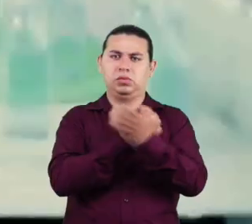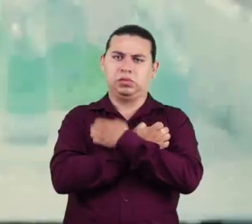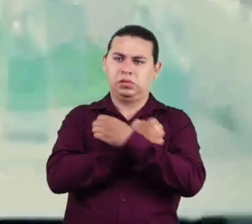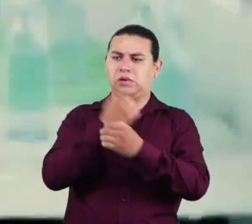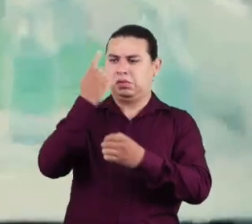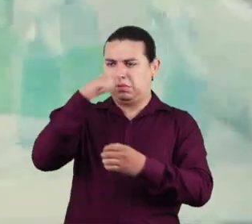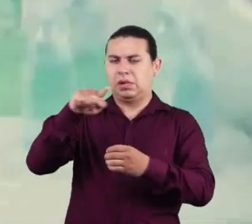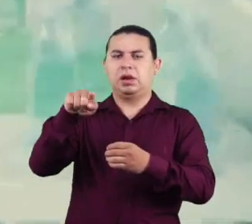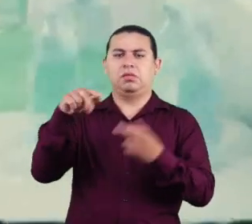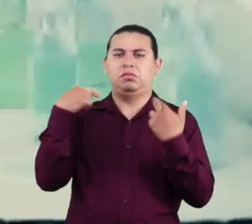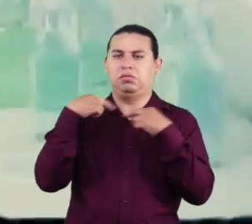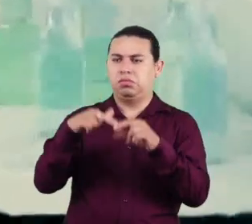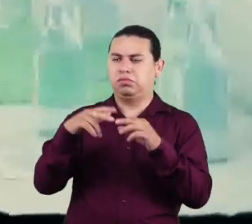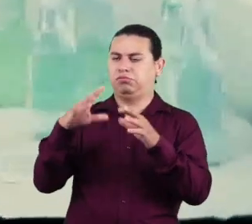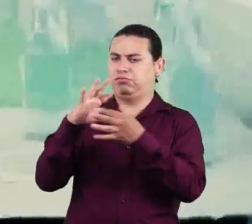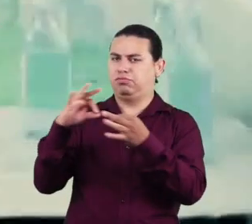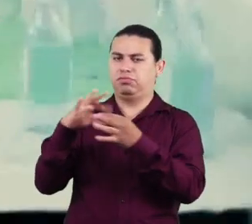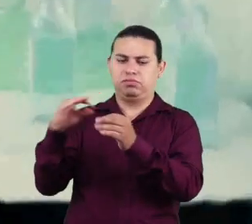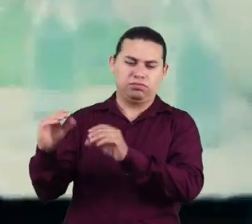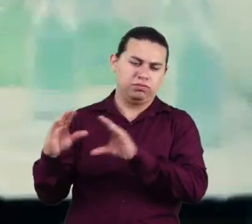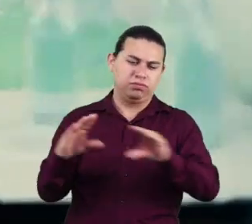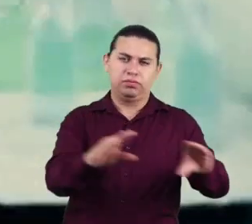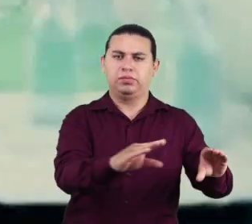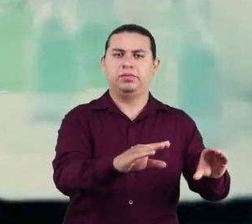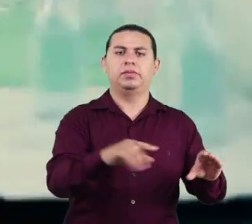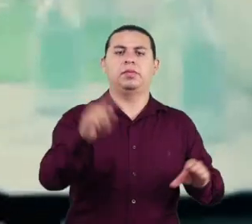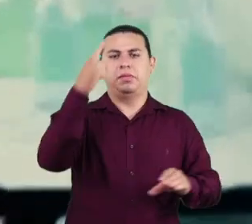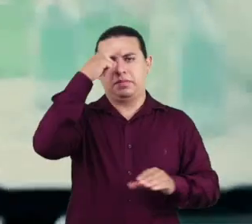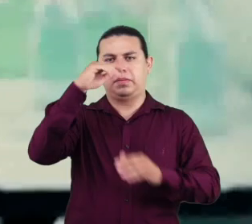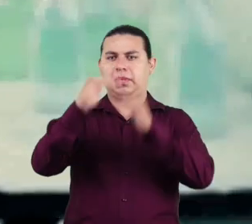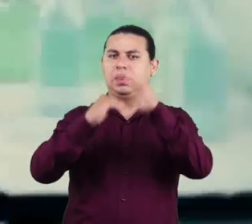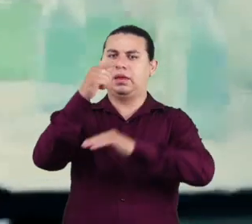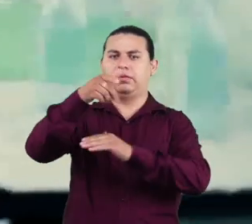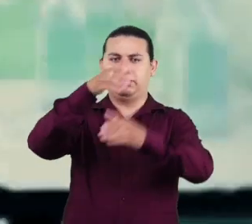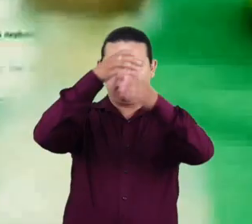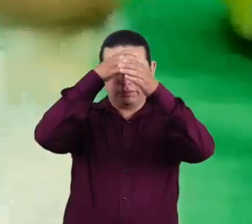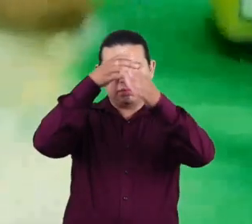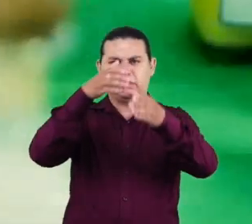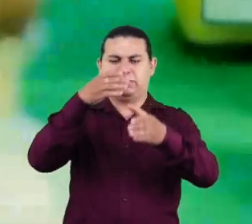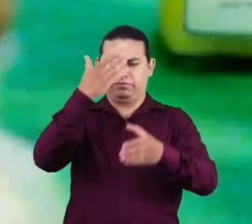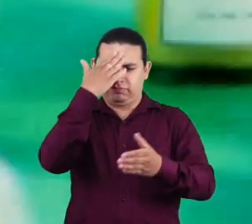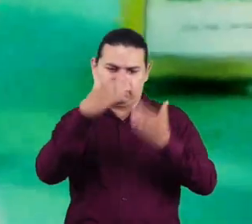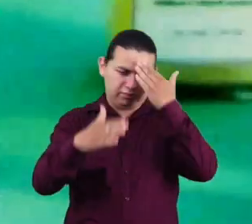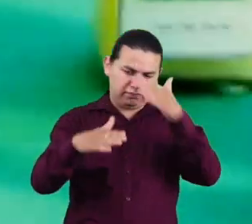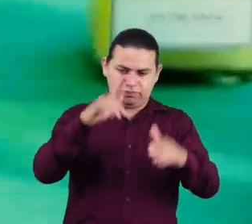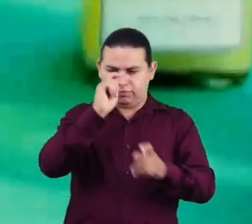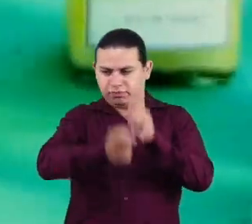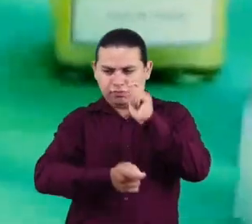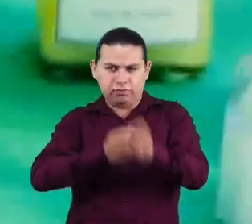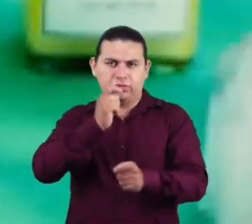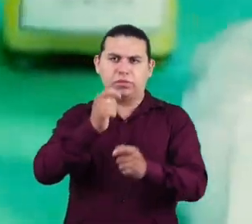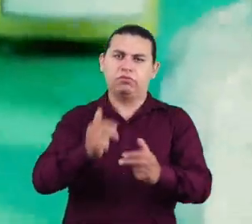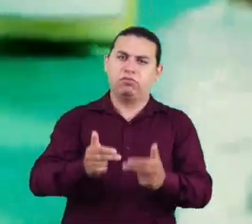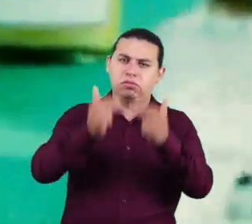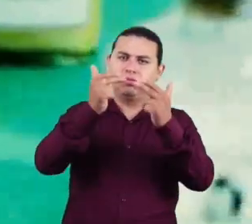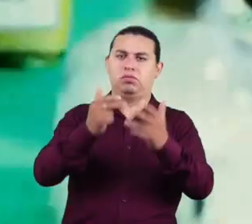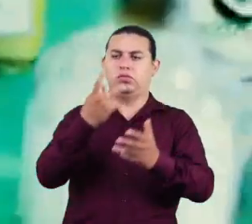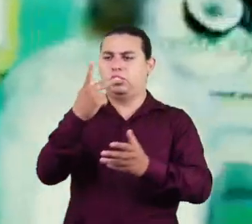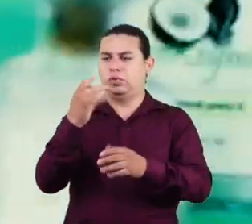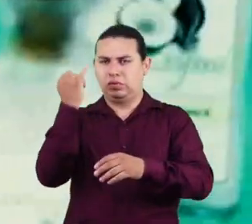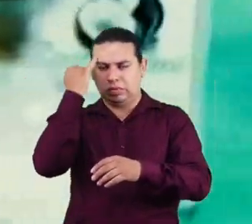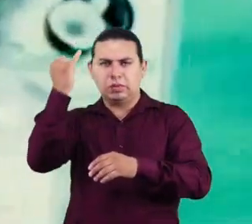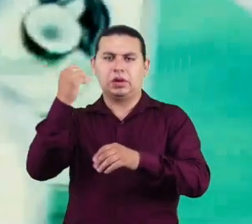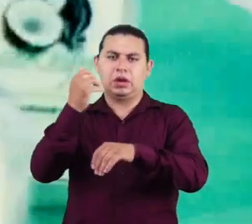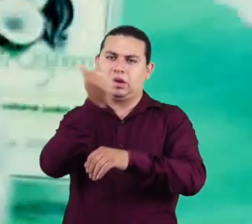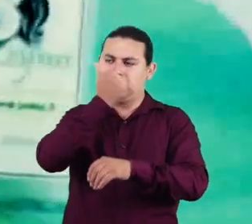nos asigna a nosotros los docentes y en esta forma desarrollar las habilidades técnicas y conocimientos,